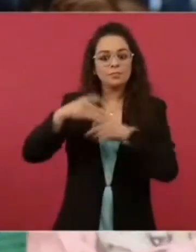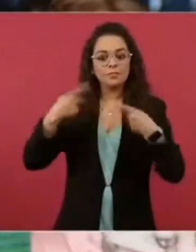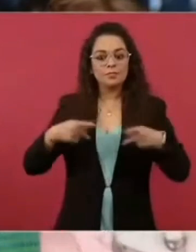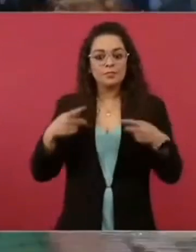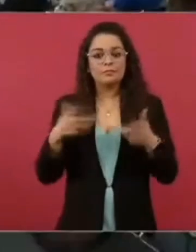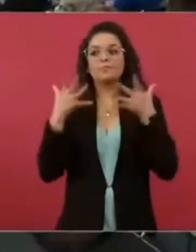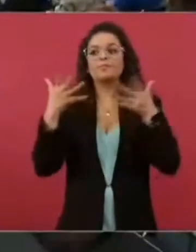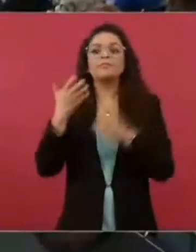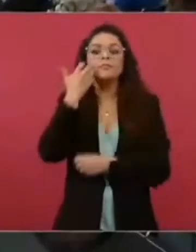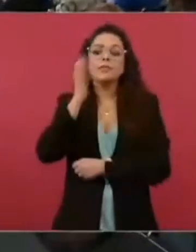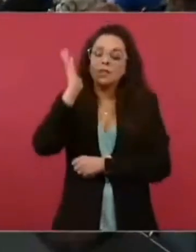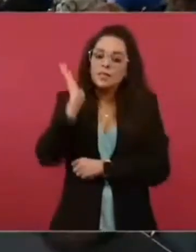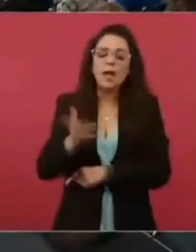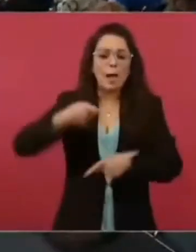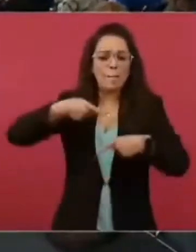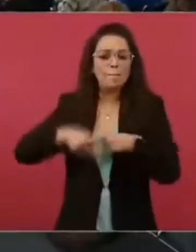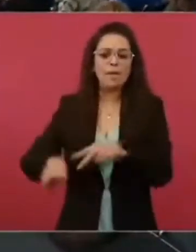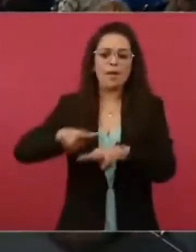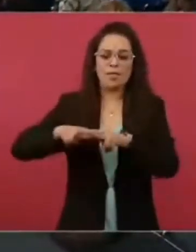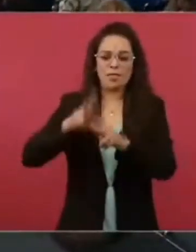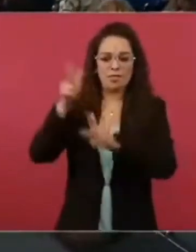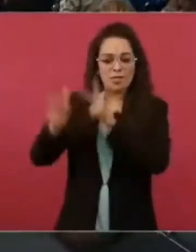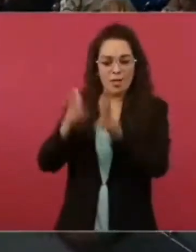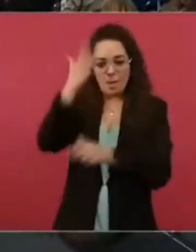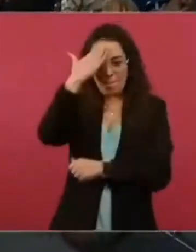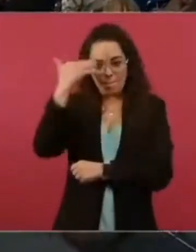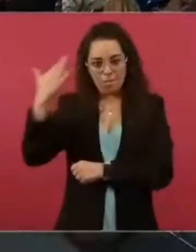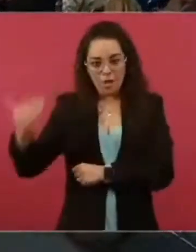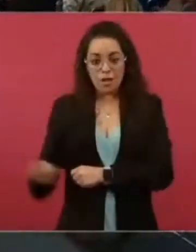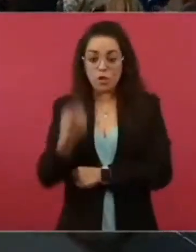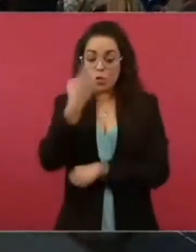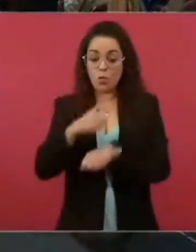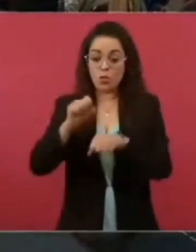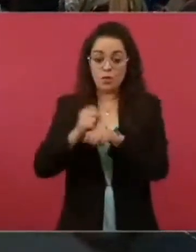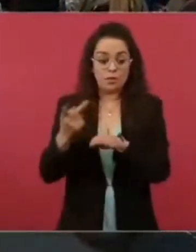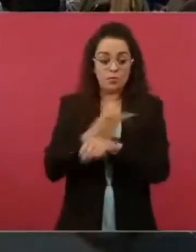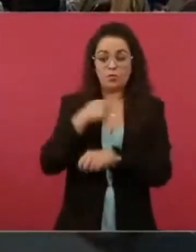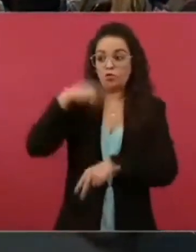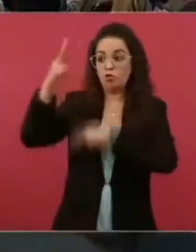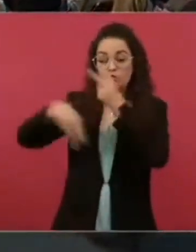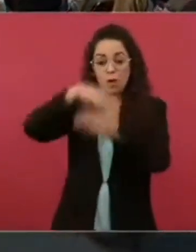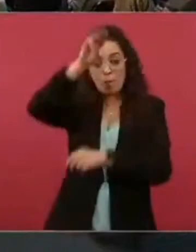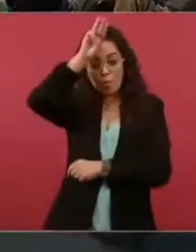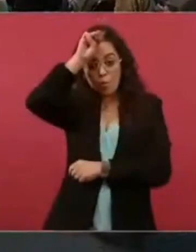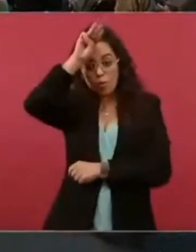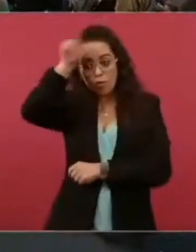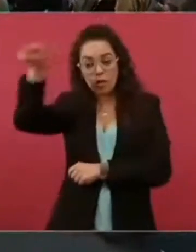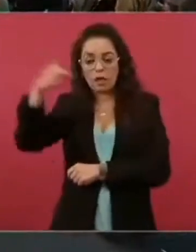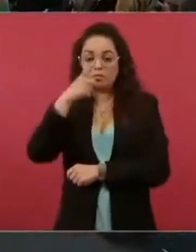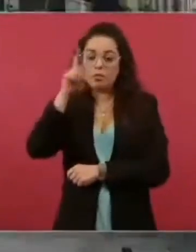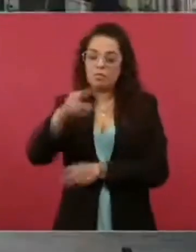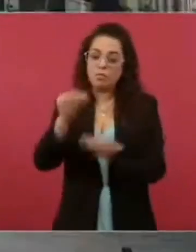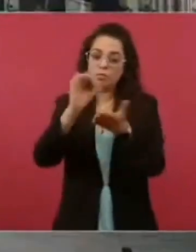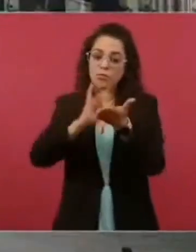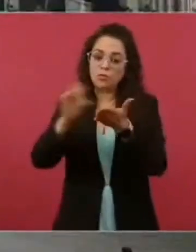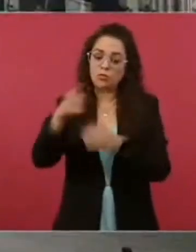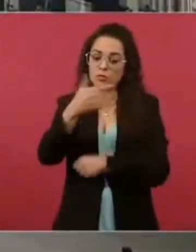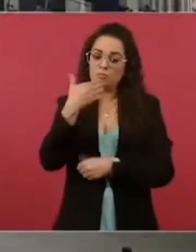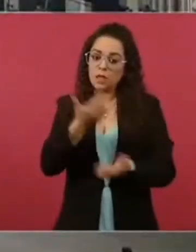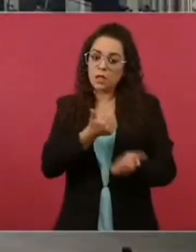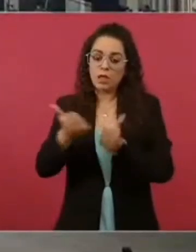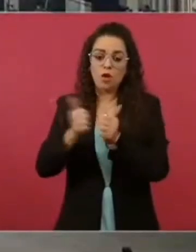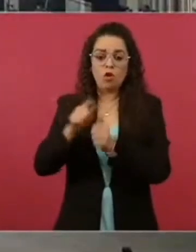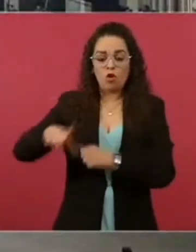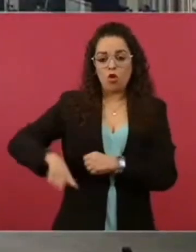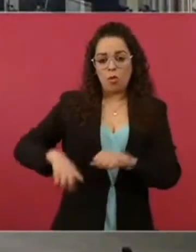ya arranca el Tren Maya. El fin de semana estuve en Monterrey y pues ahí agradecen que usted tenga excelente relación con el actual gobernador Samuel García y creo que